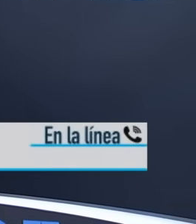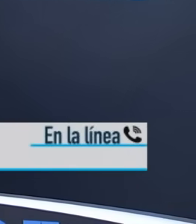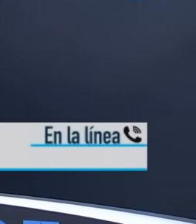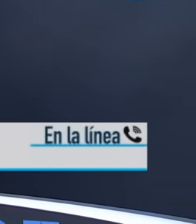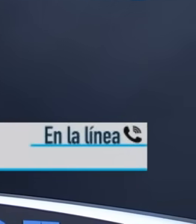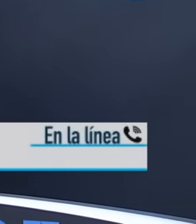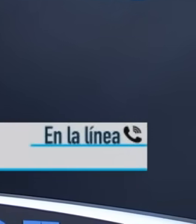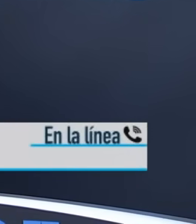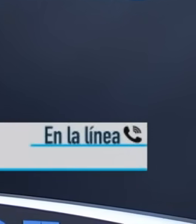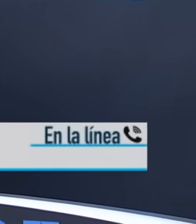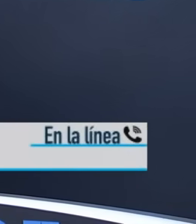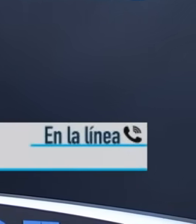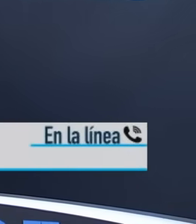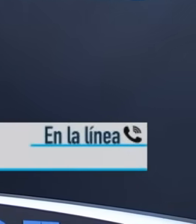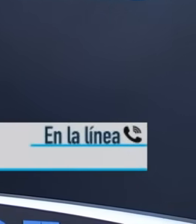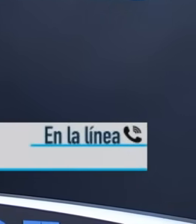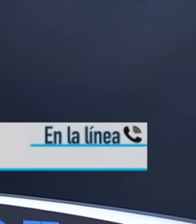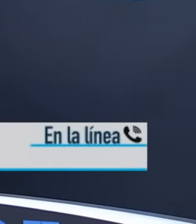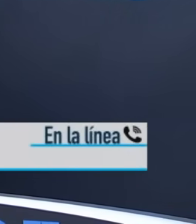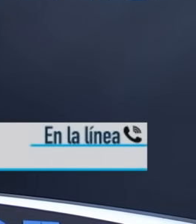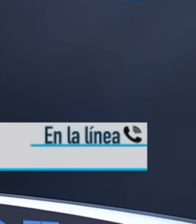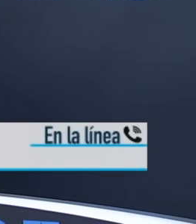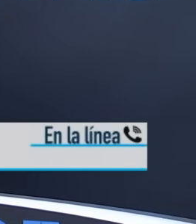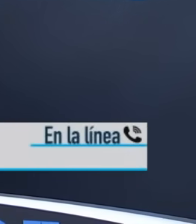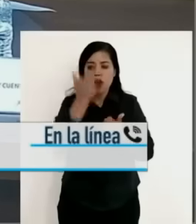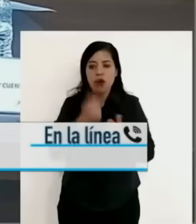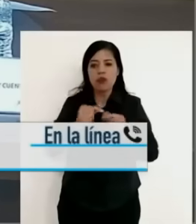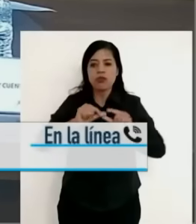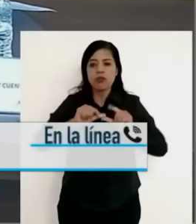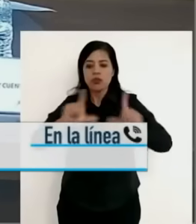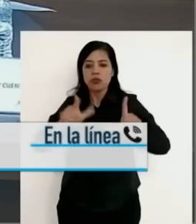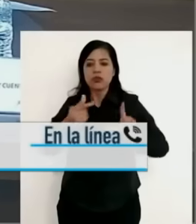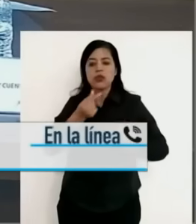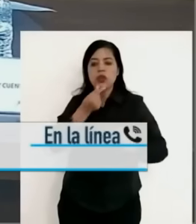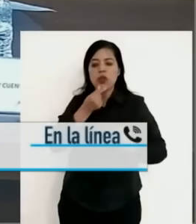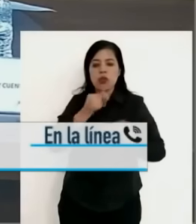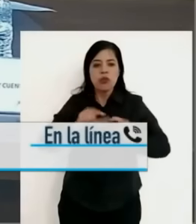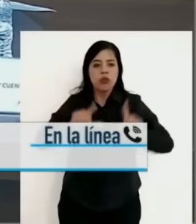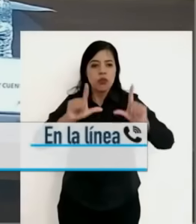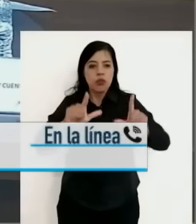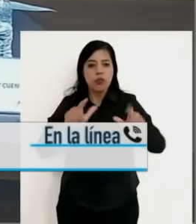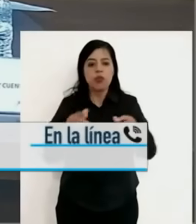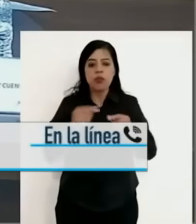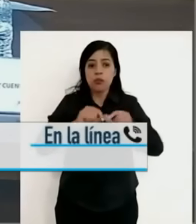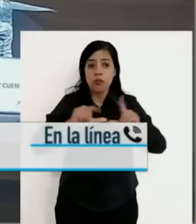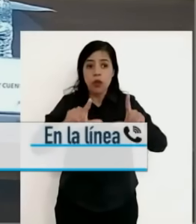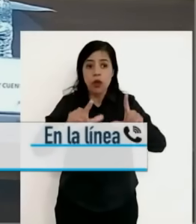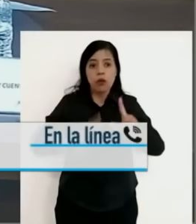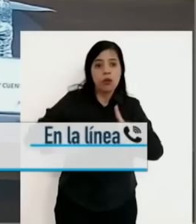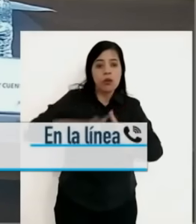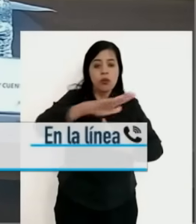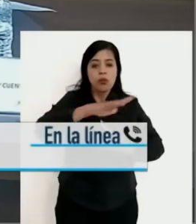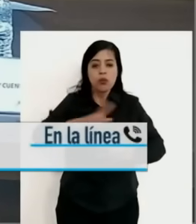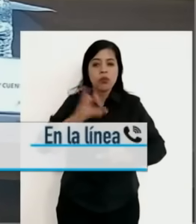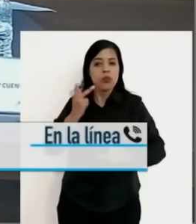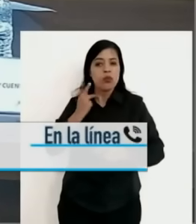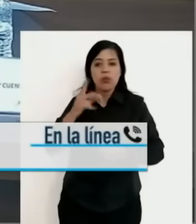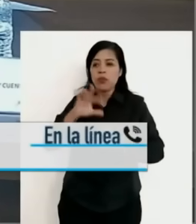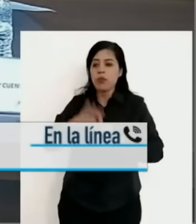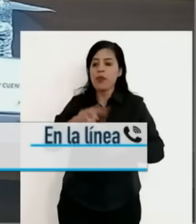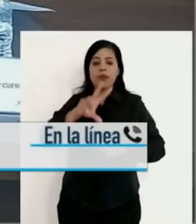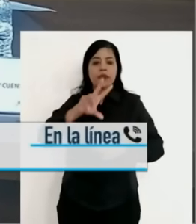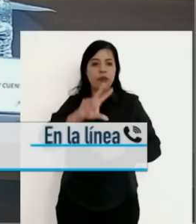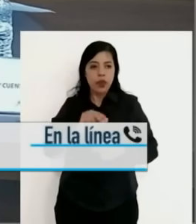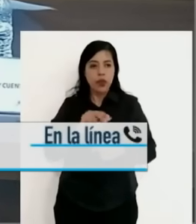del PAN-PRI-PRD? Señalan que no hay, que cuestionan la autoridad de nuestro de